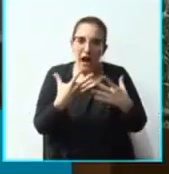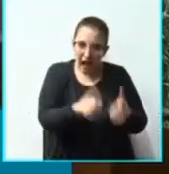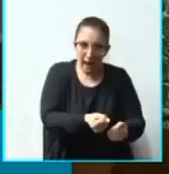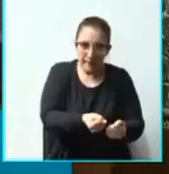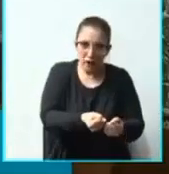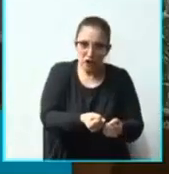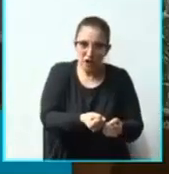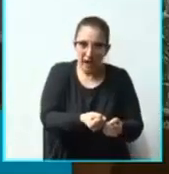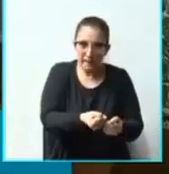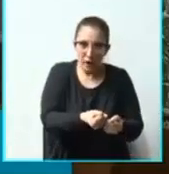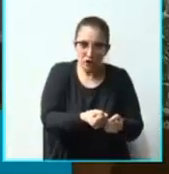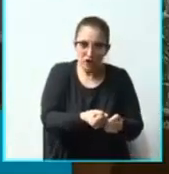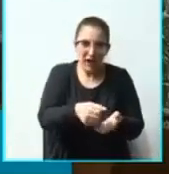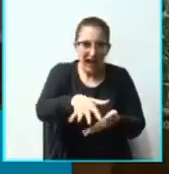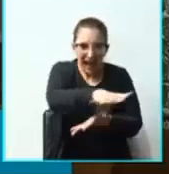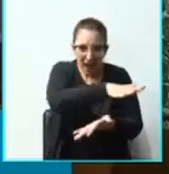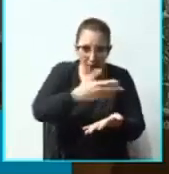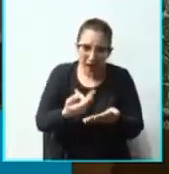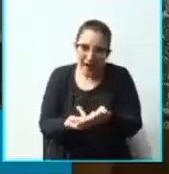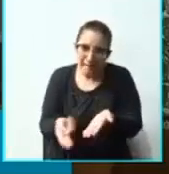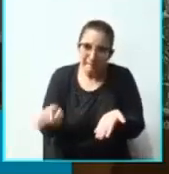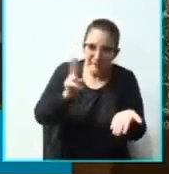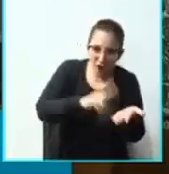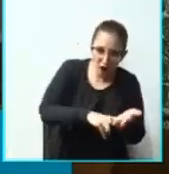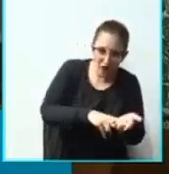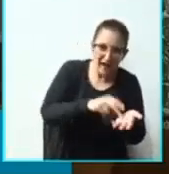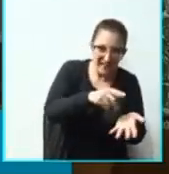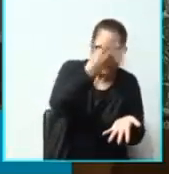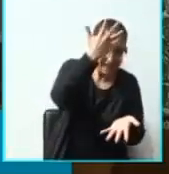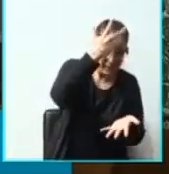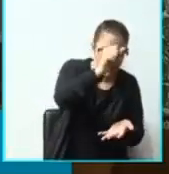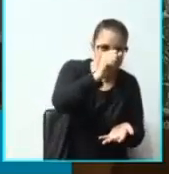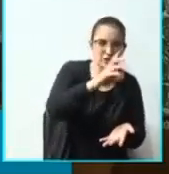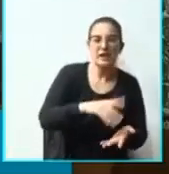justa restitución de esas tierras para el club.